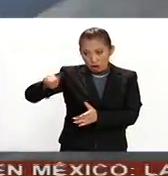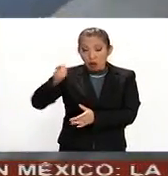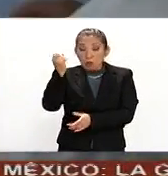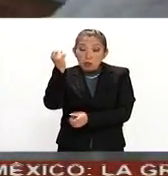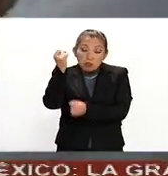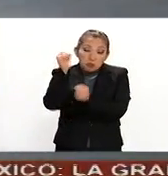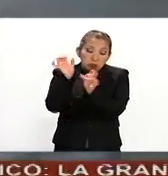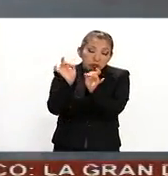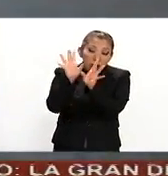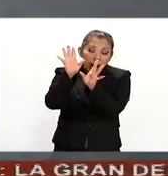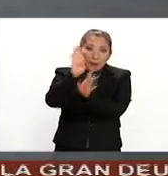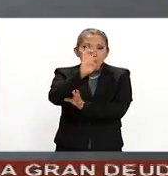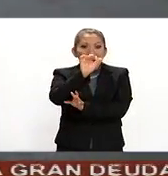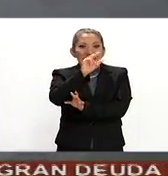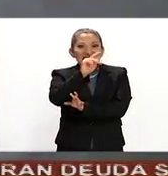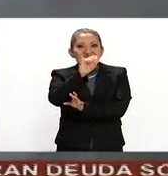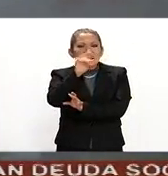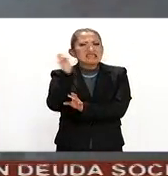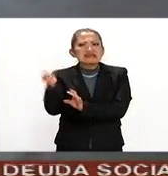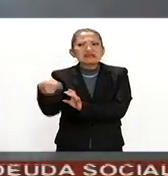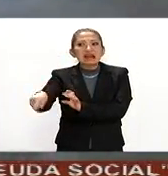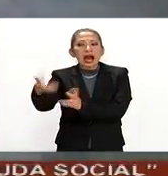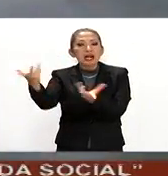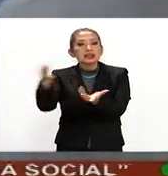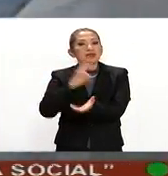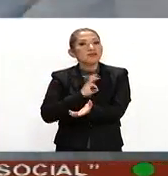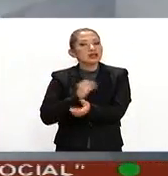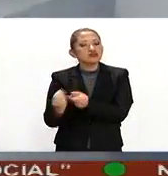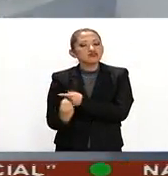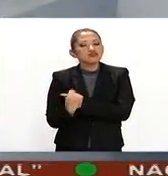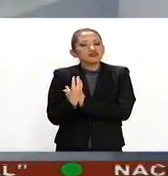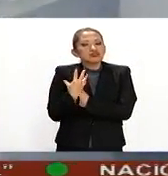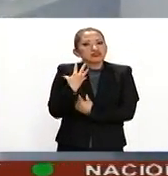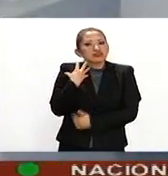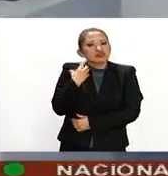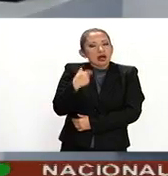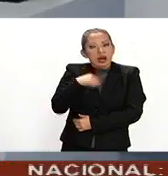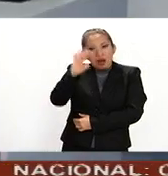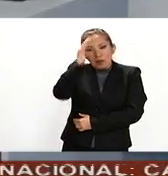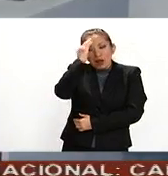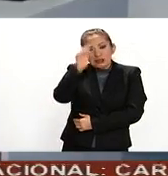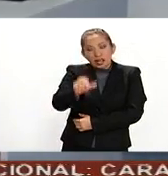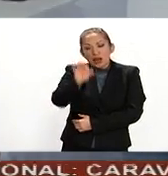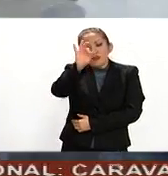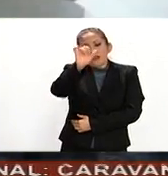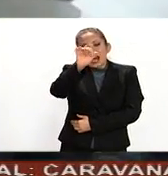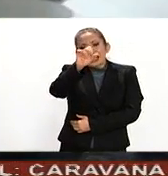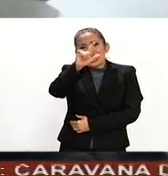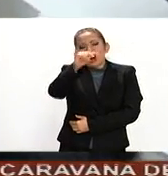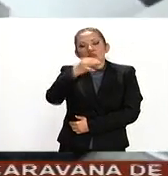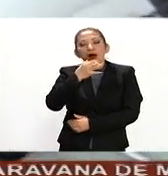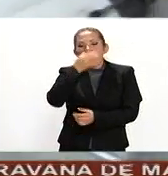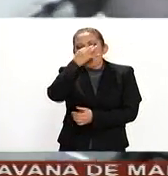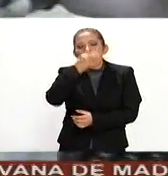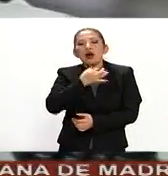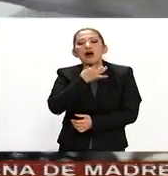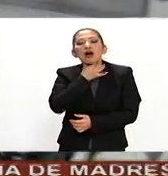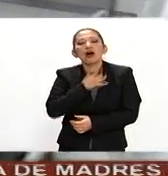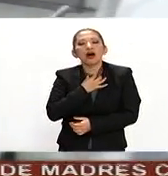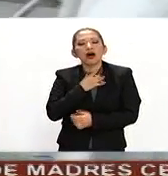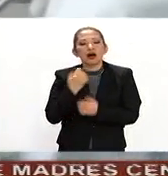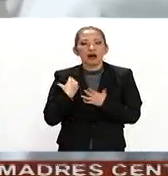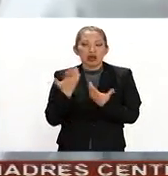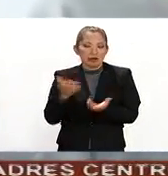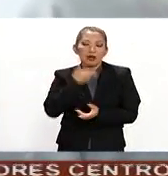origen bacteriano. Las bacterias ocasionan infecciones que conocemos como faringoamigdalitis, la más común a nivel